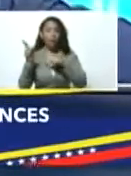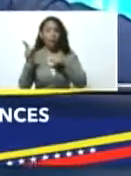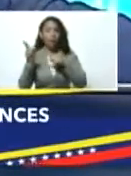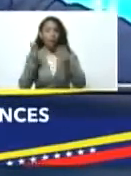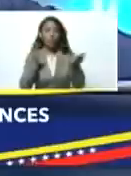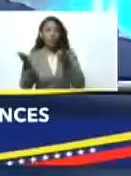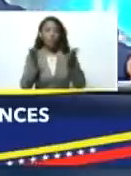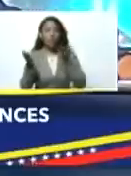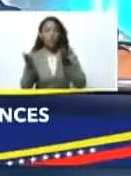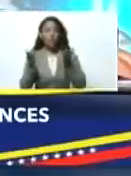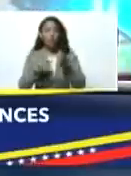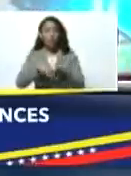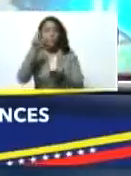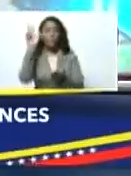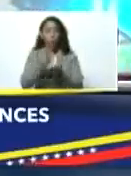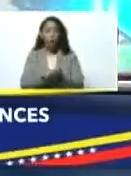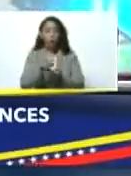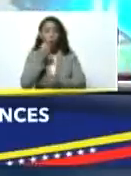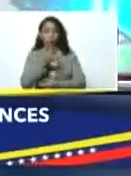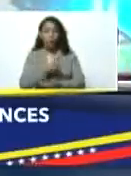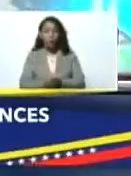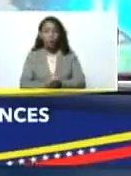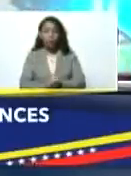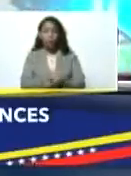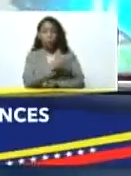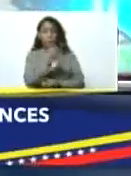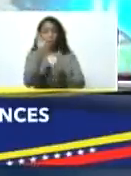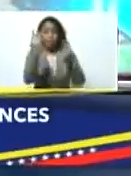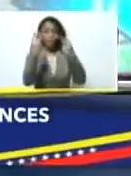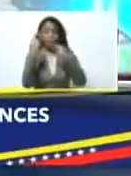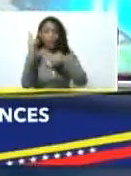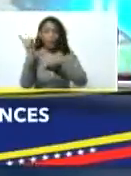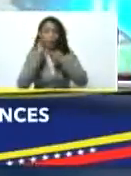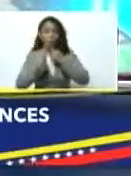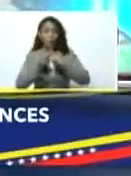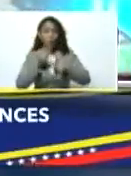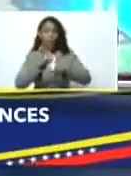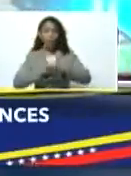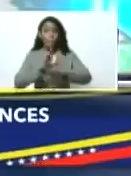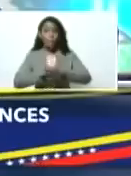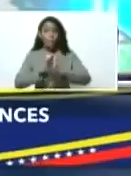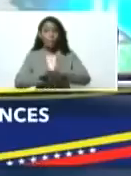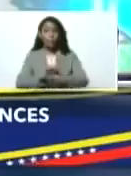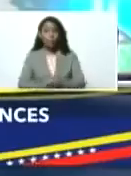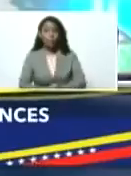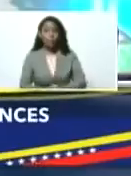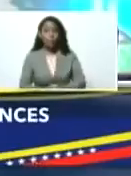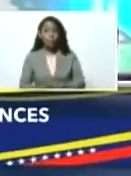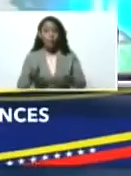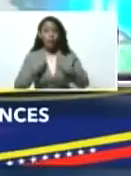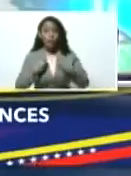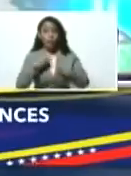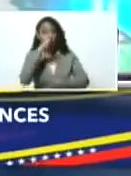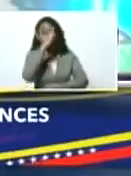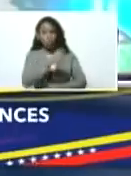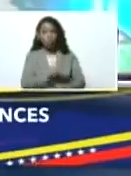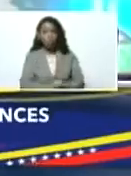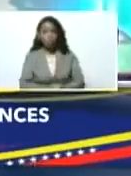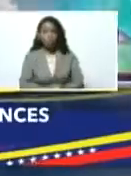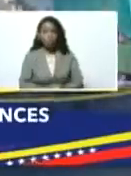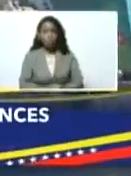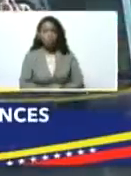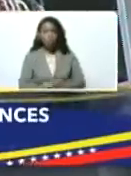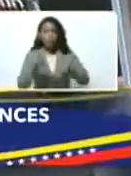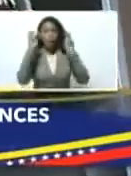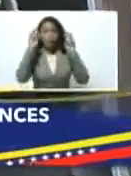servicios. Aprobado, bueno, fíjense ustedes, son cosas que están sucediendo en vivo y directo, en